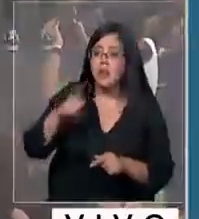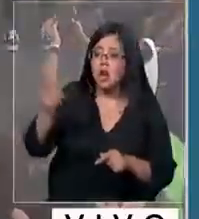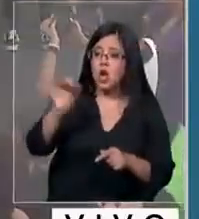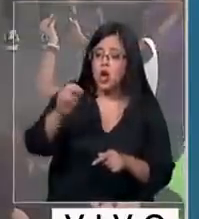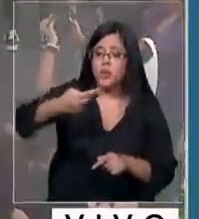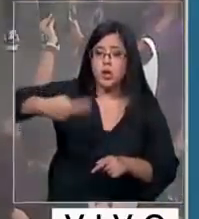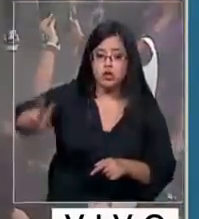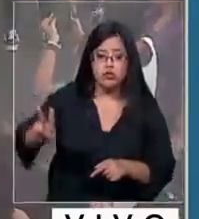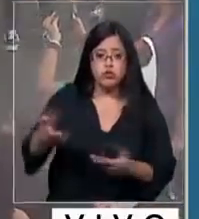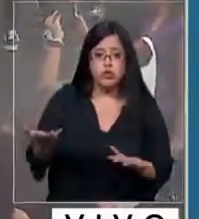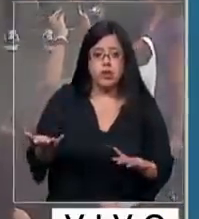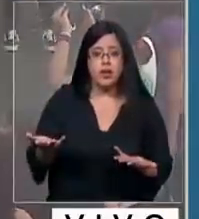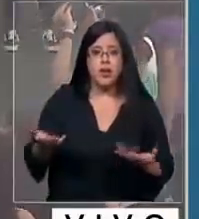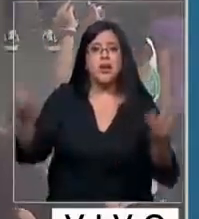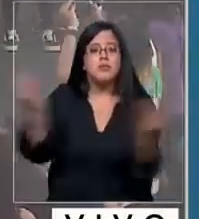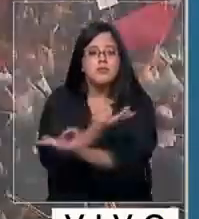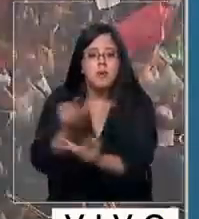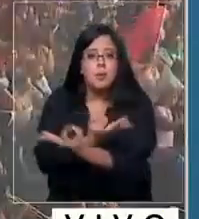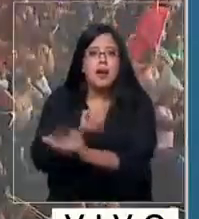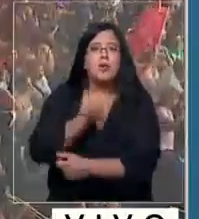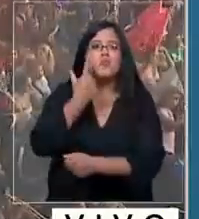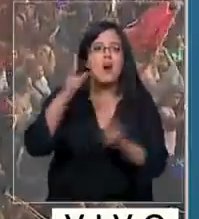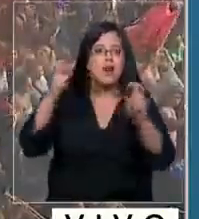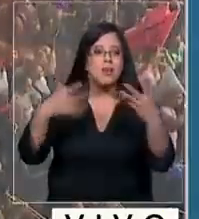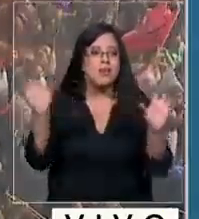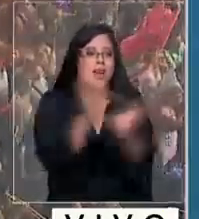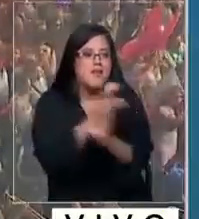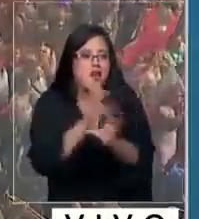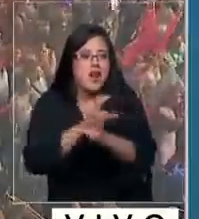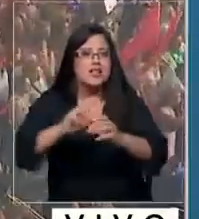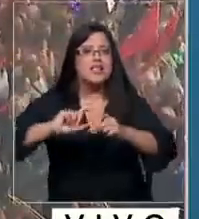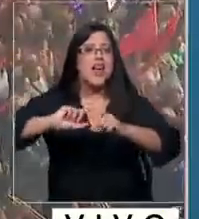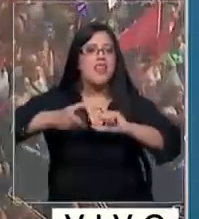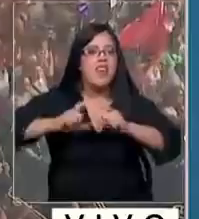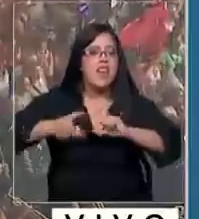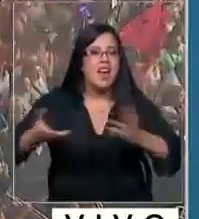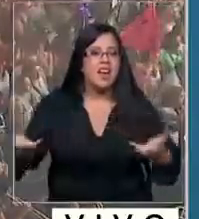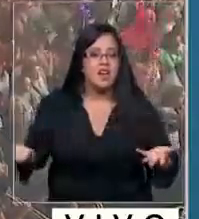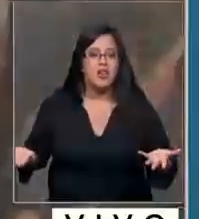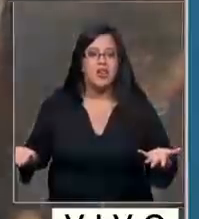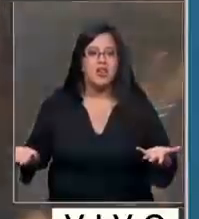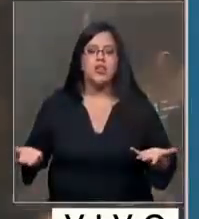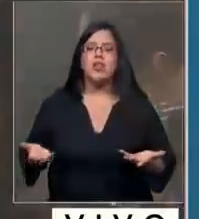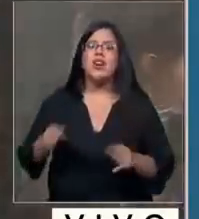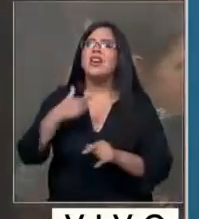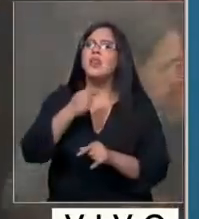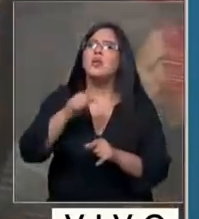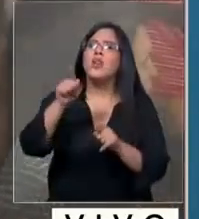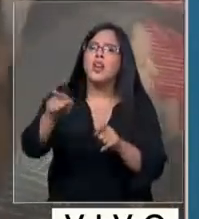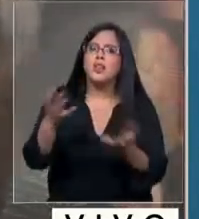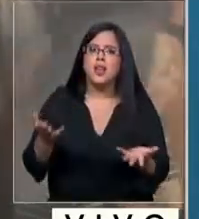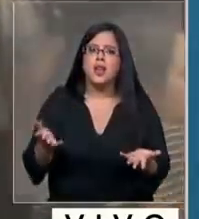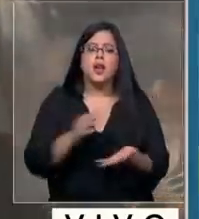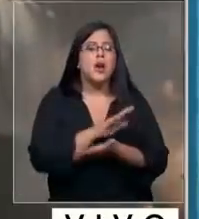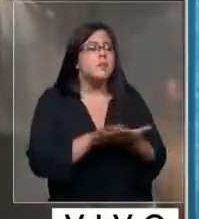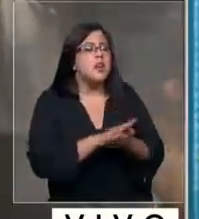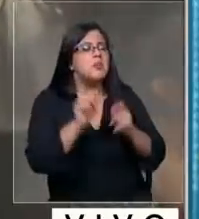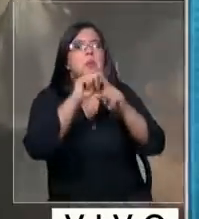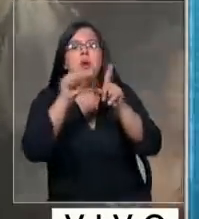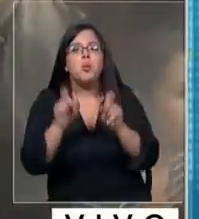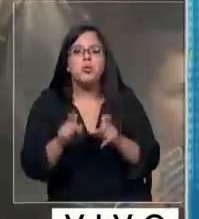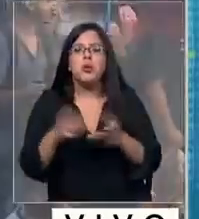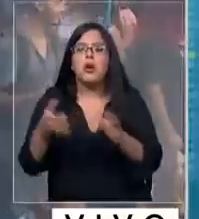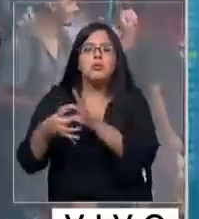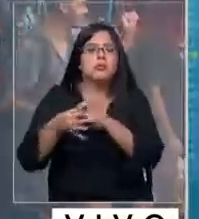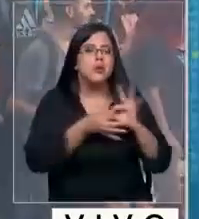escuchar qué es lo que tienen que decir ellas respecto a la violencia en primer lugar porque ha guardado silencio todo este tiempo